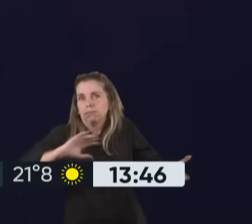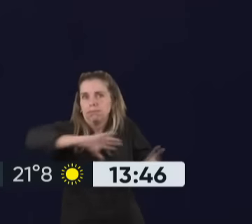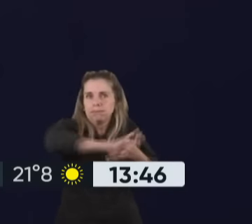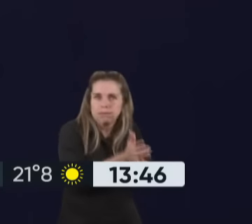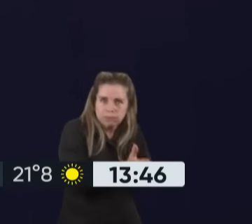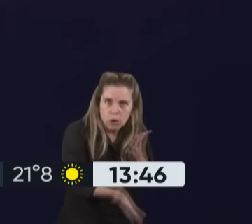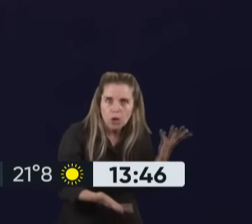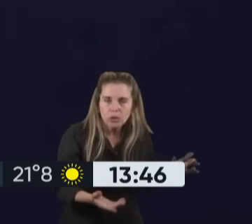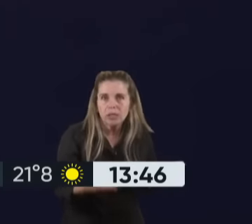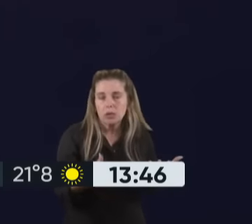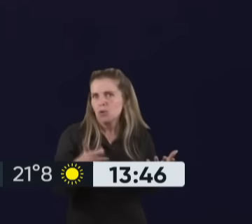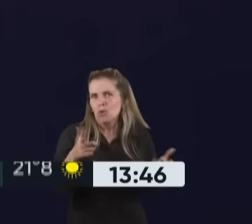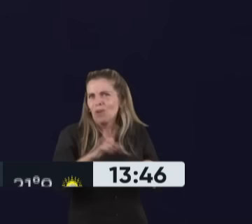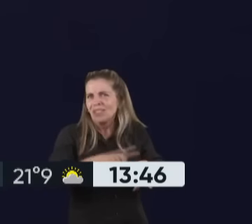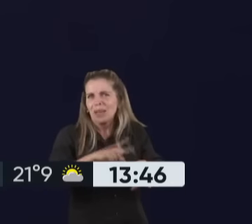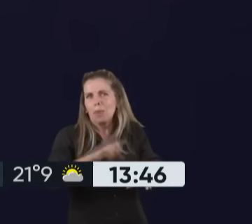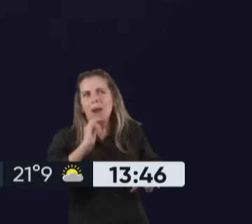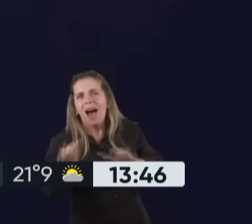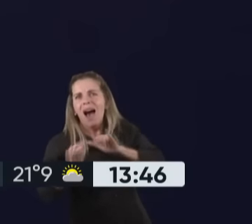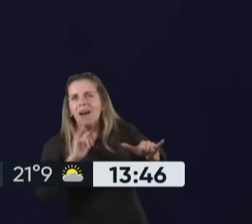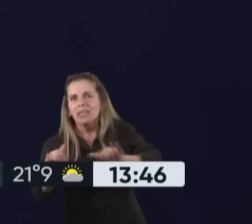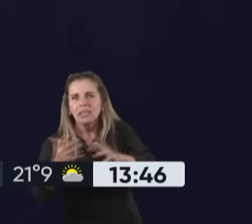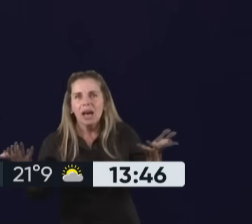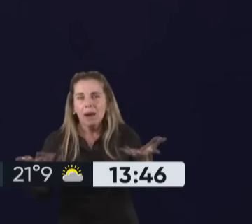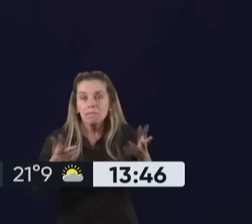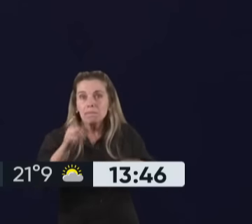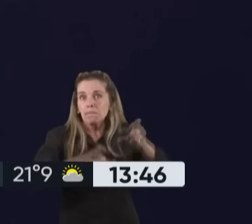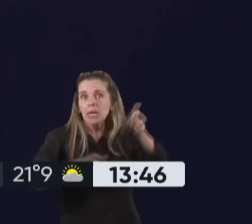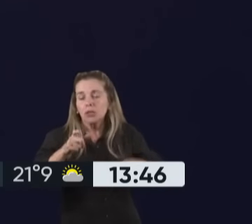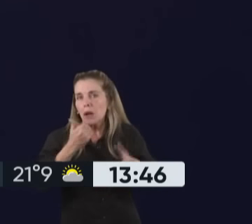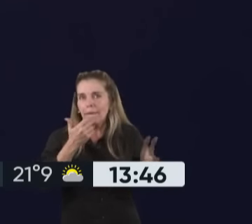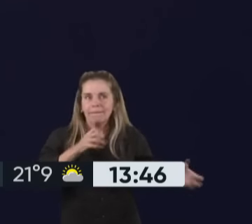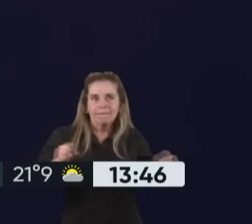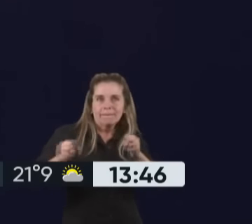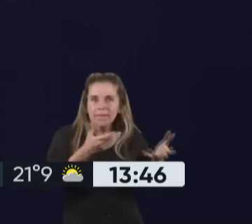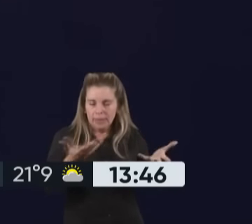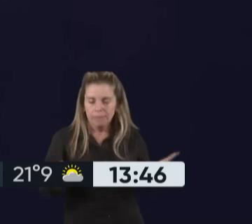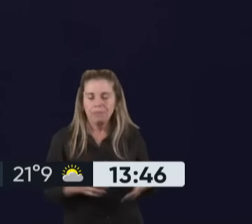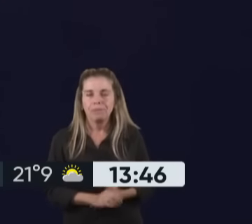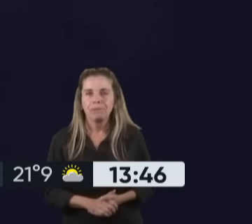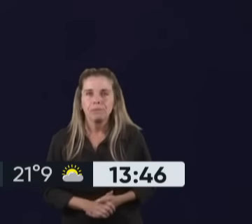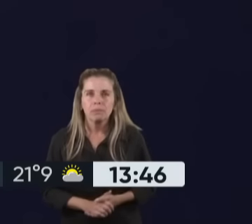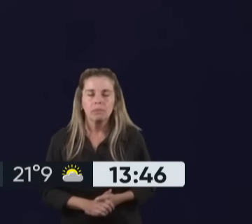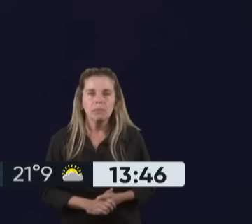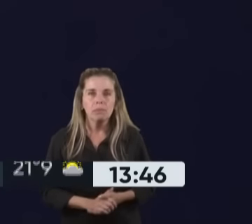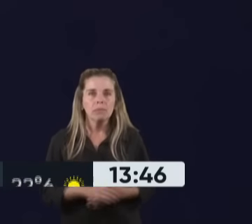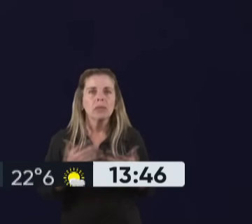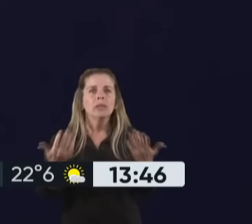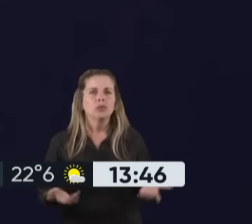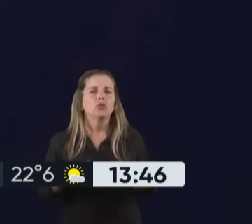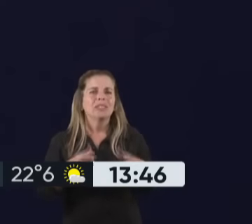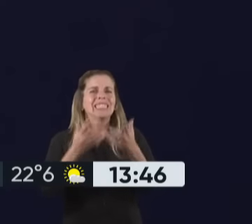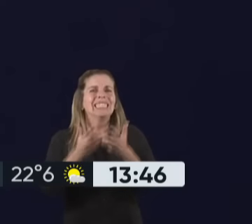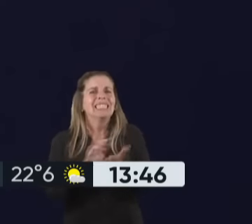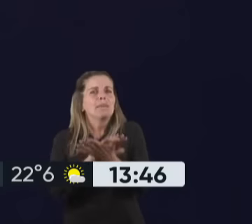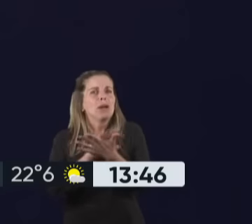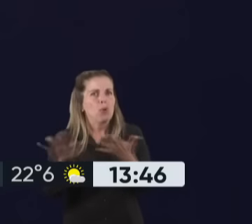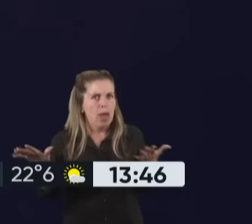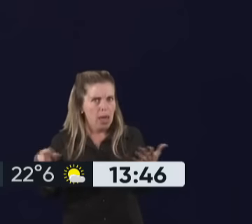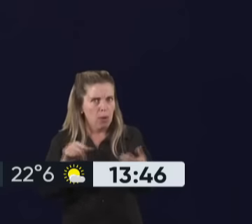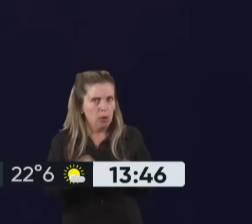y con viento que las personas no pudieron salir. Entonces, esto es algo que se